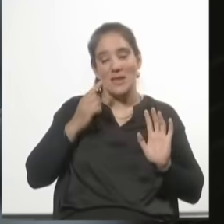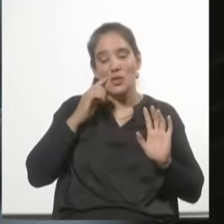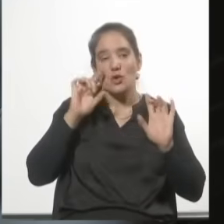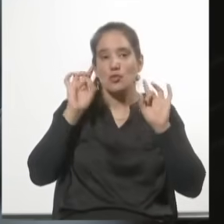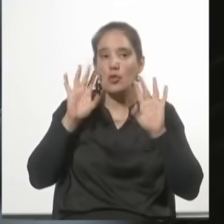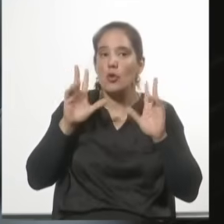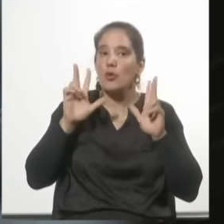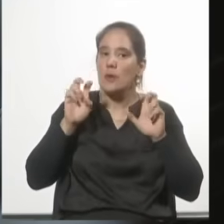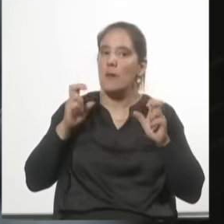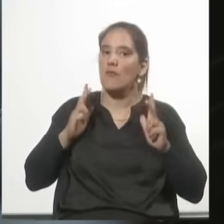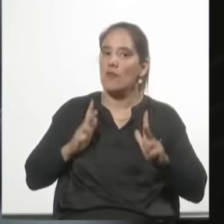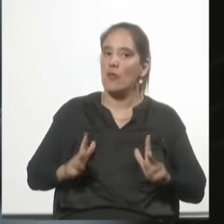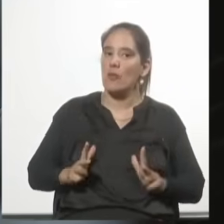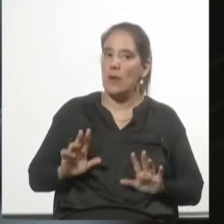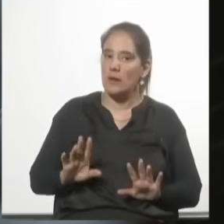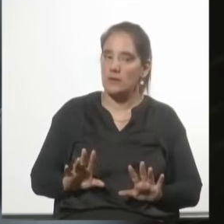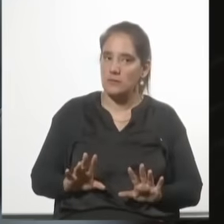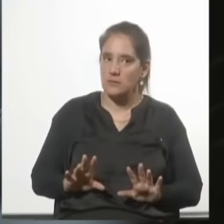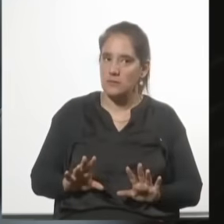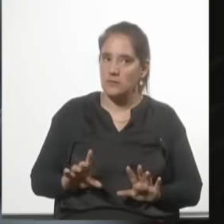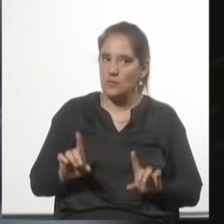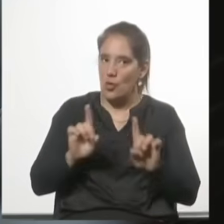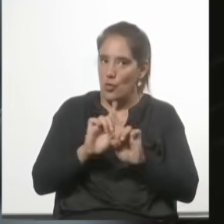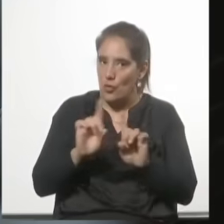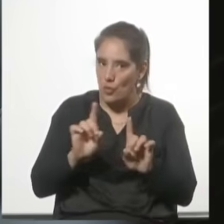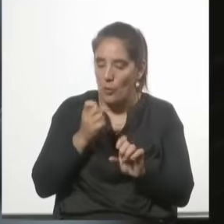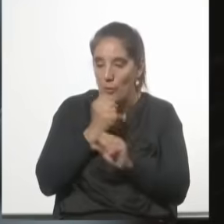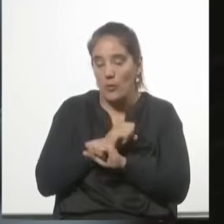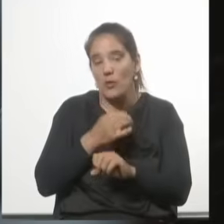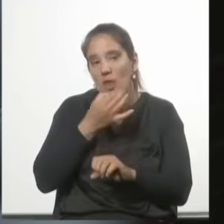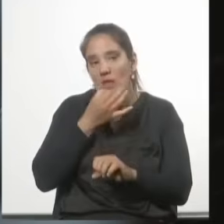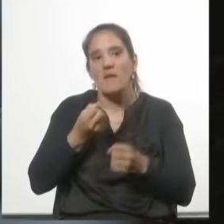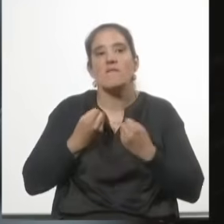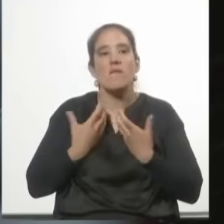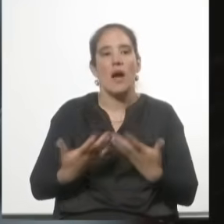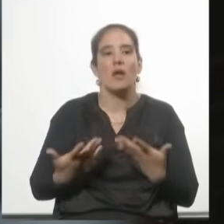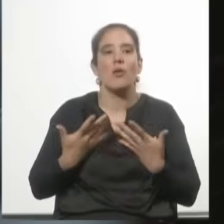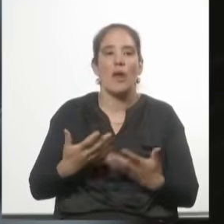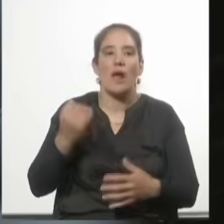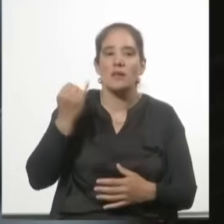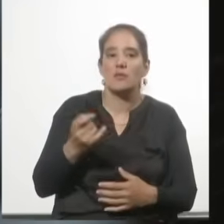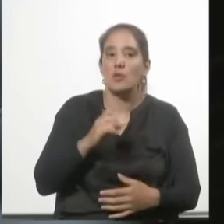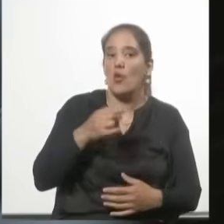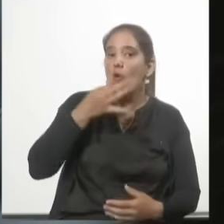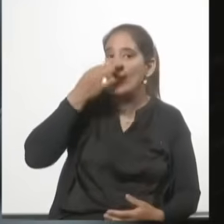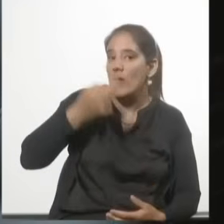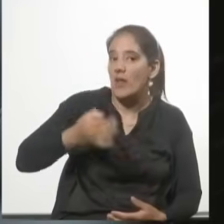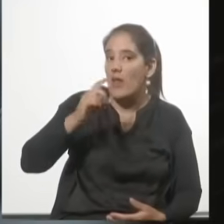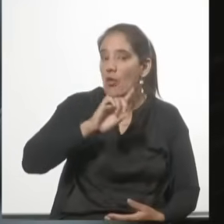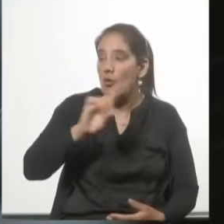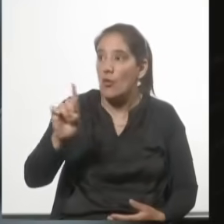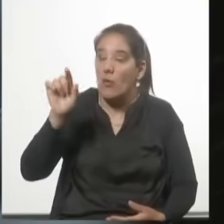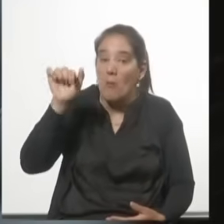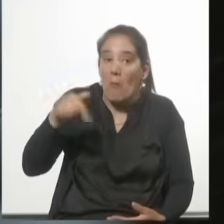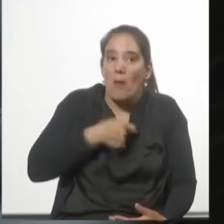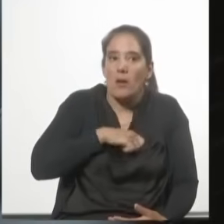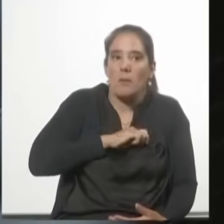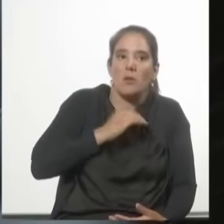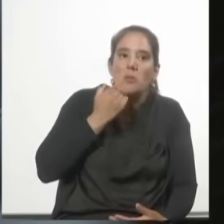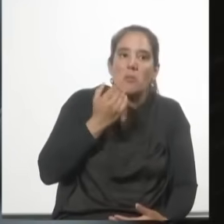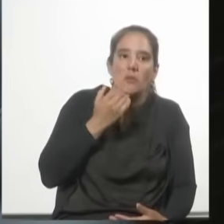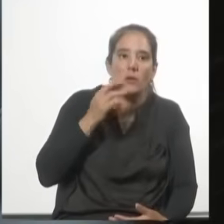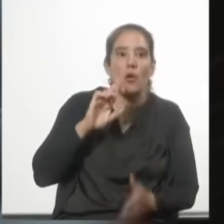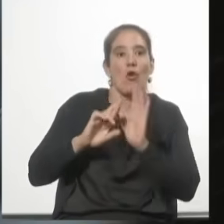aspectos formales de dichos documentos, no pudiendo valorar la solvencia, reputación o autorización en el país de origen de